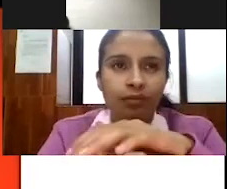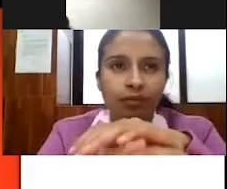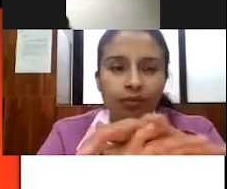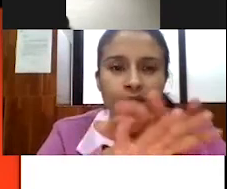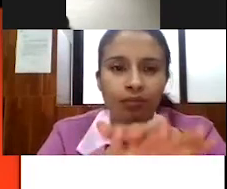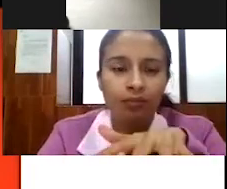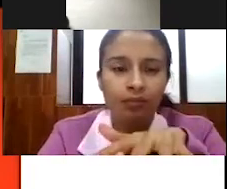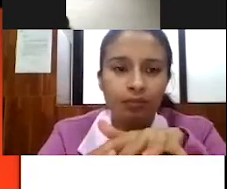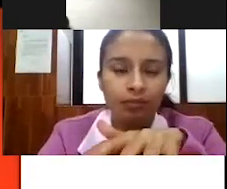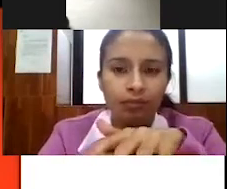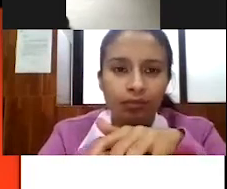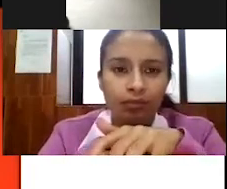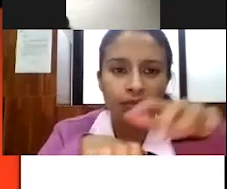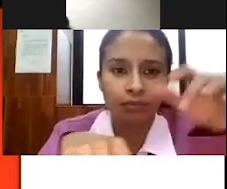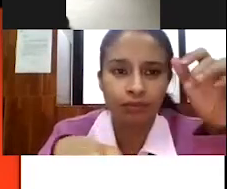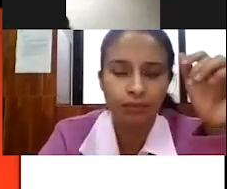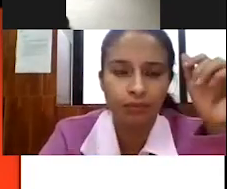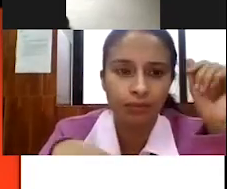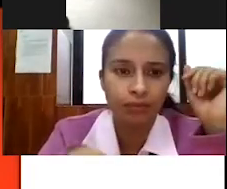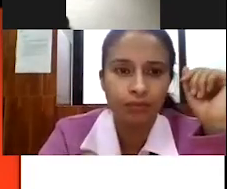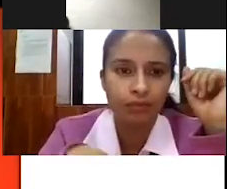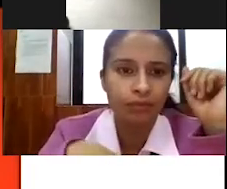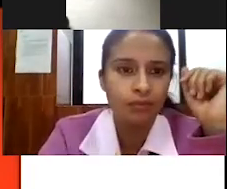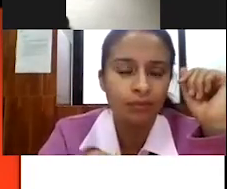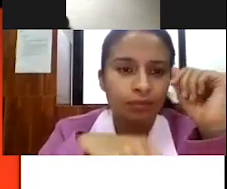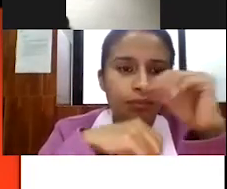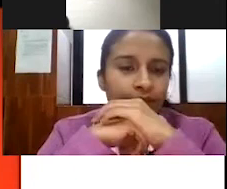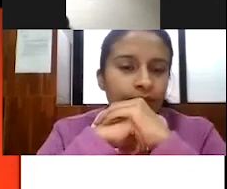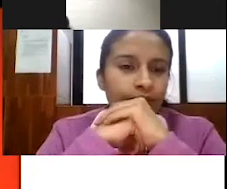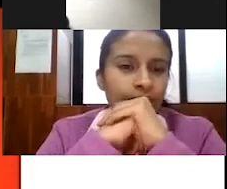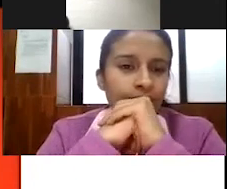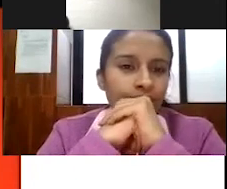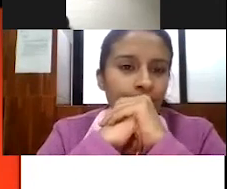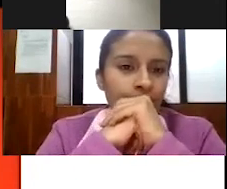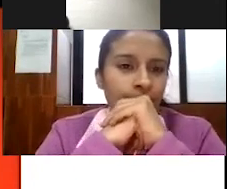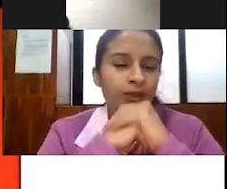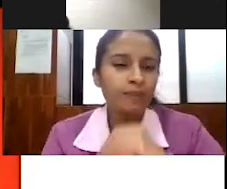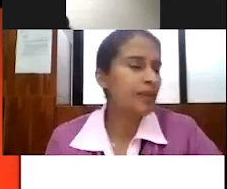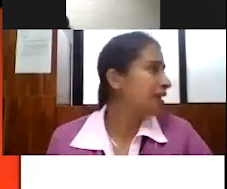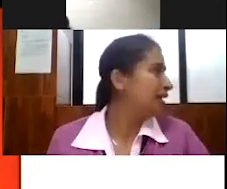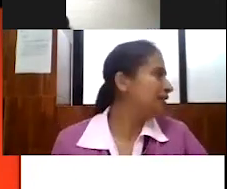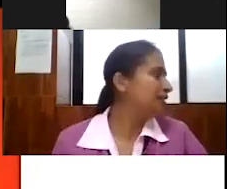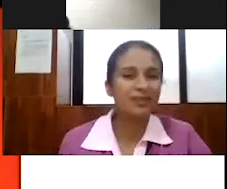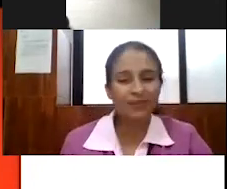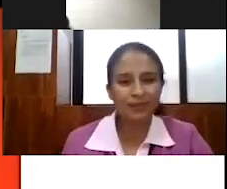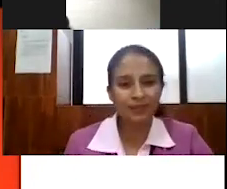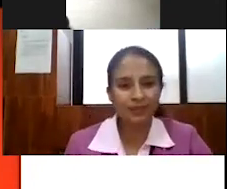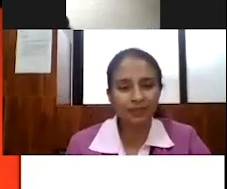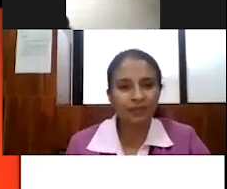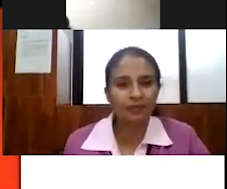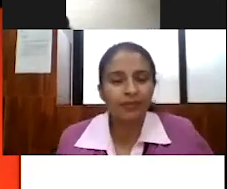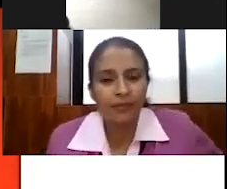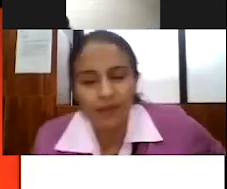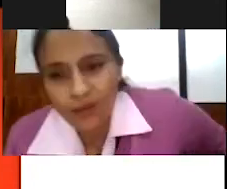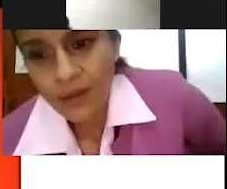el dedo pulgar. Ok. Para lactantes, ok. Pues estamos hablando, les puse ejemplos de un niño de 10